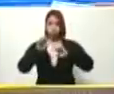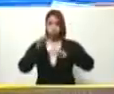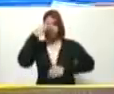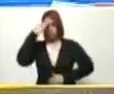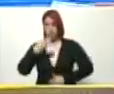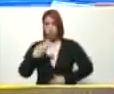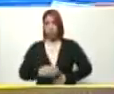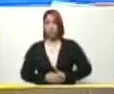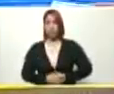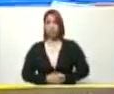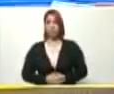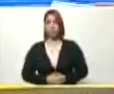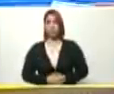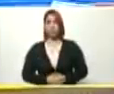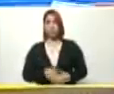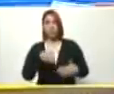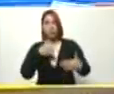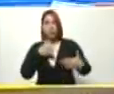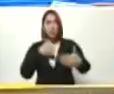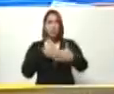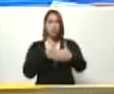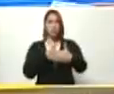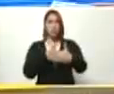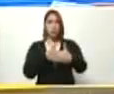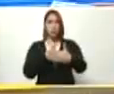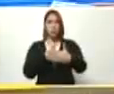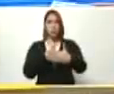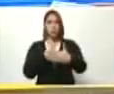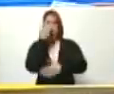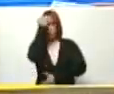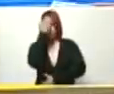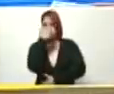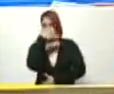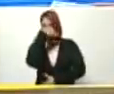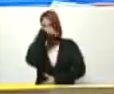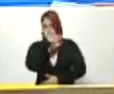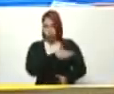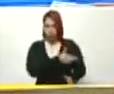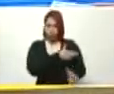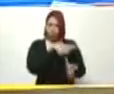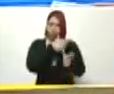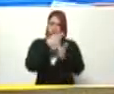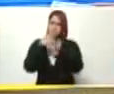militares contra los terroristas armados